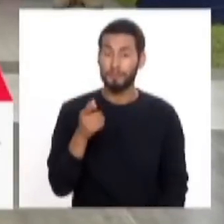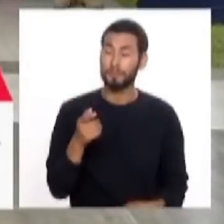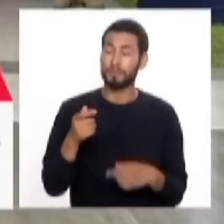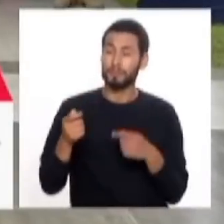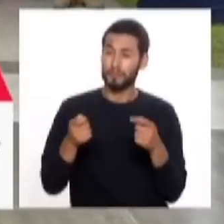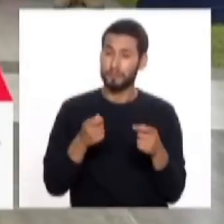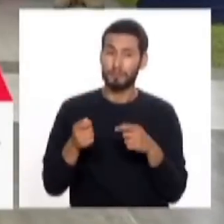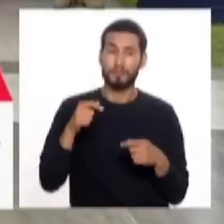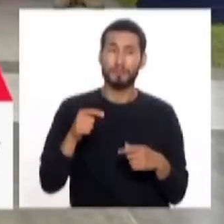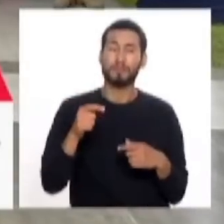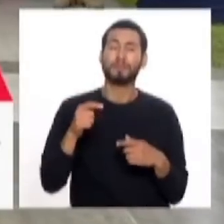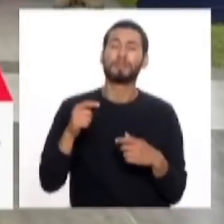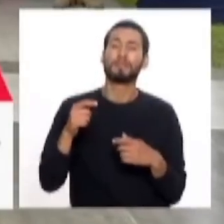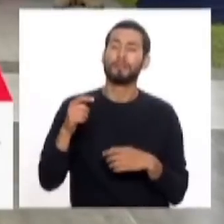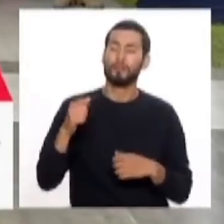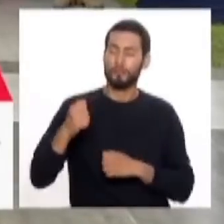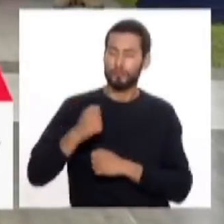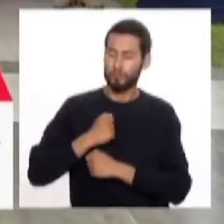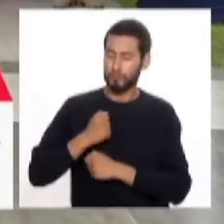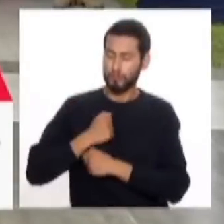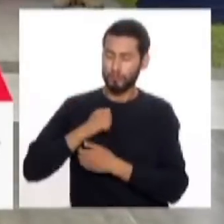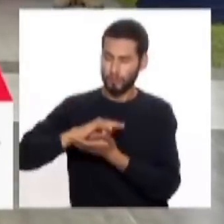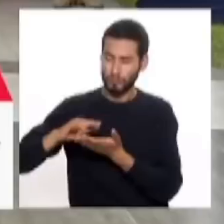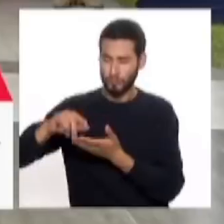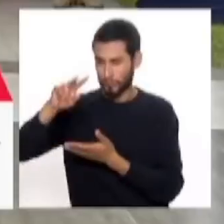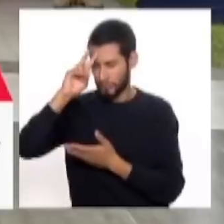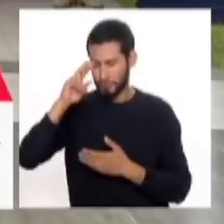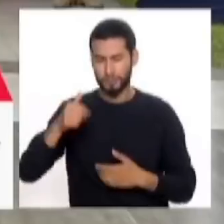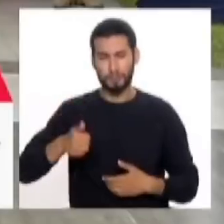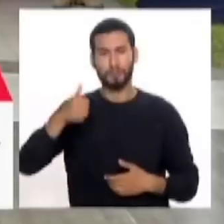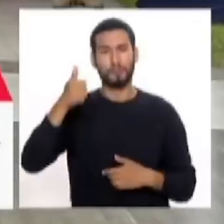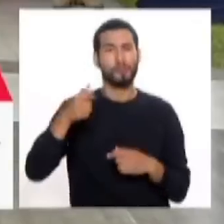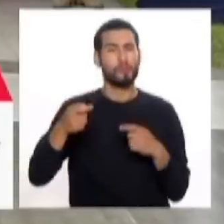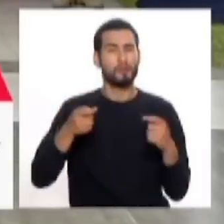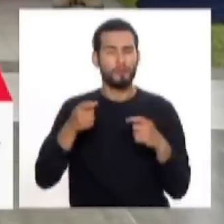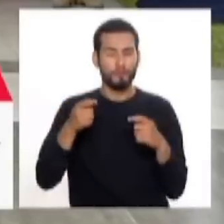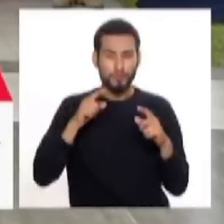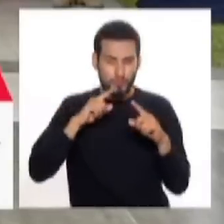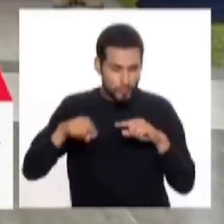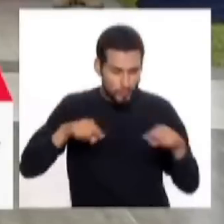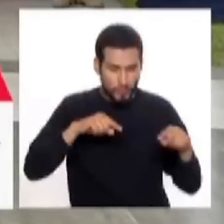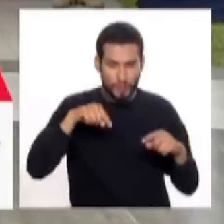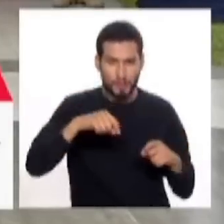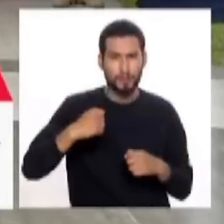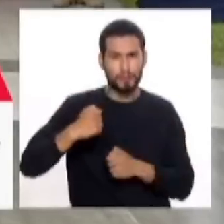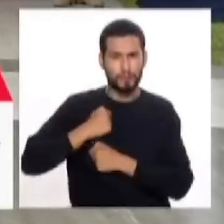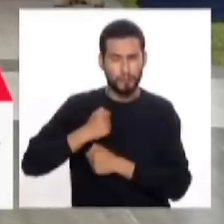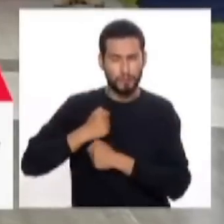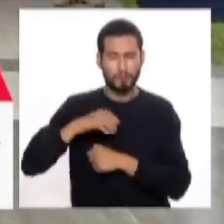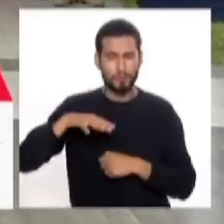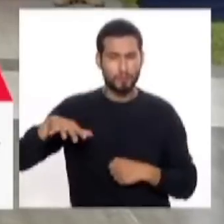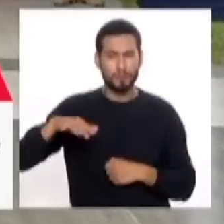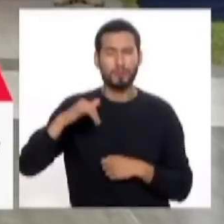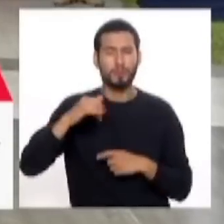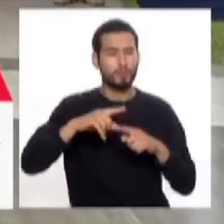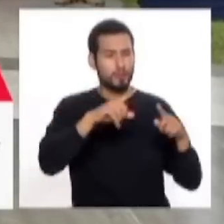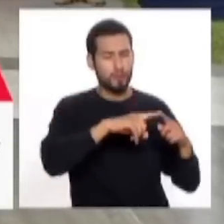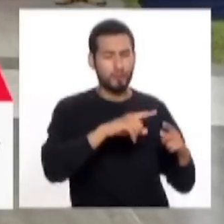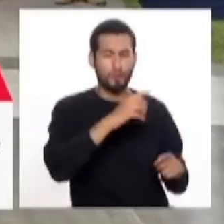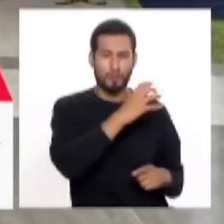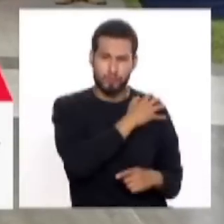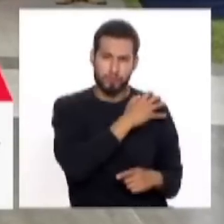general de la Fuerza Aérea del Perú, señor jefe del Comando Conjunto de las Fuerzas Armadas y comandantes